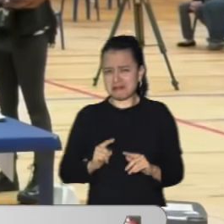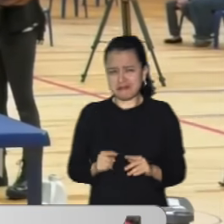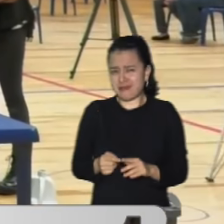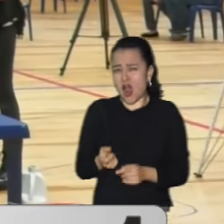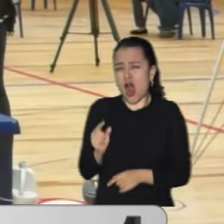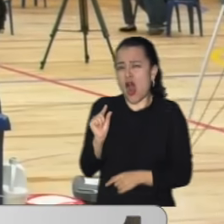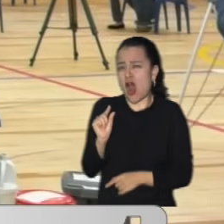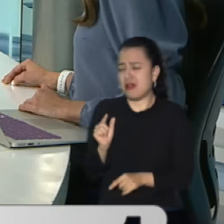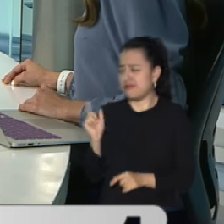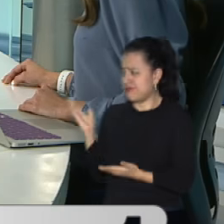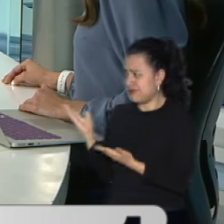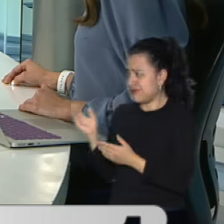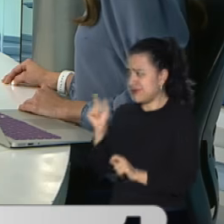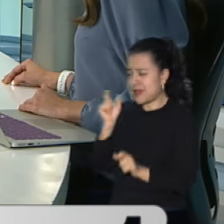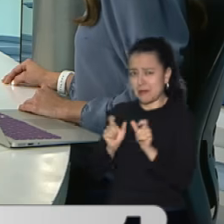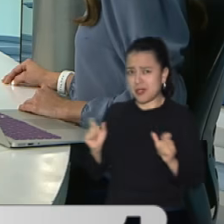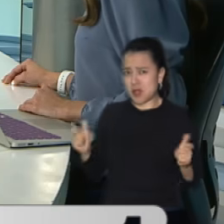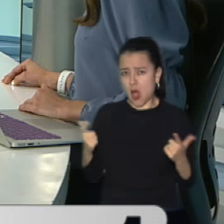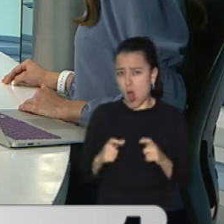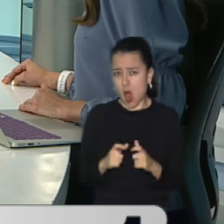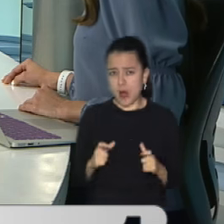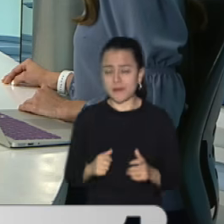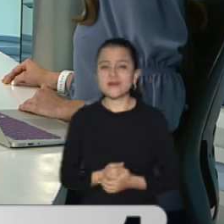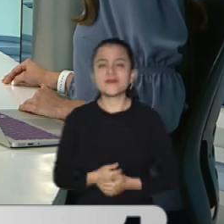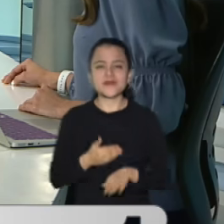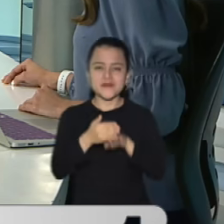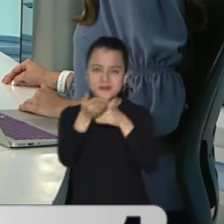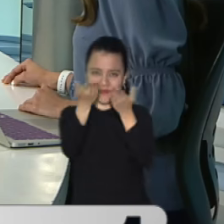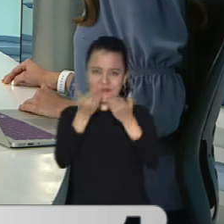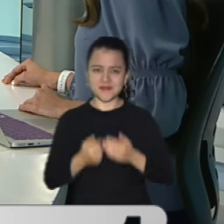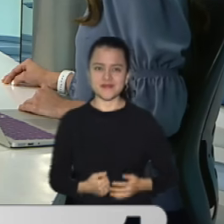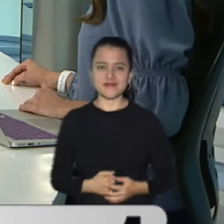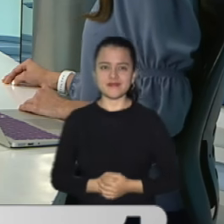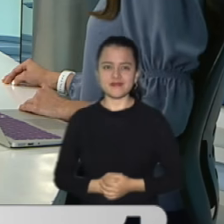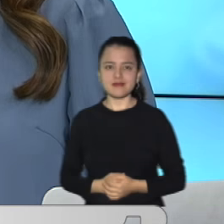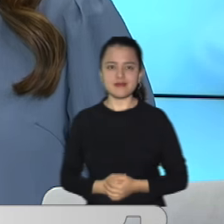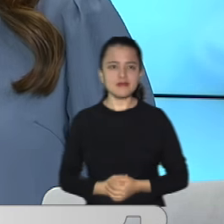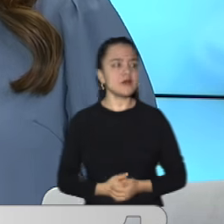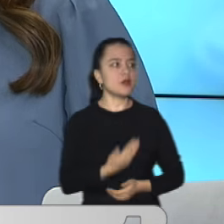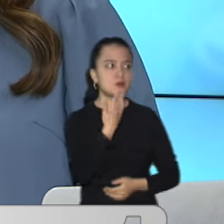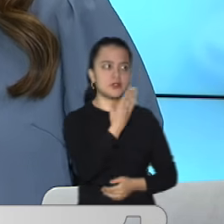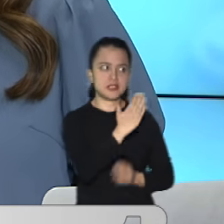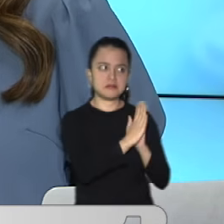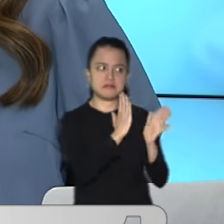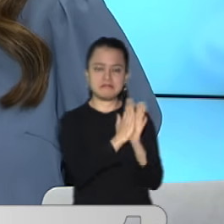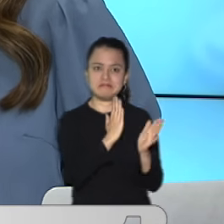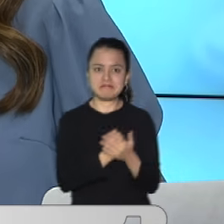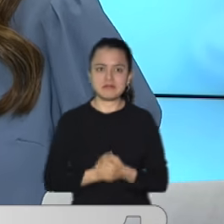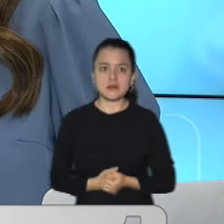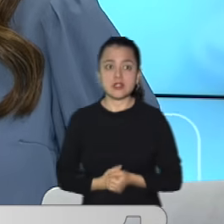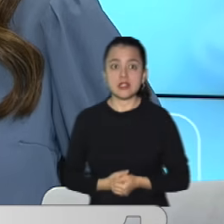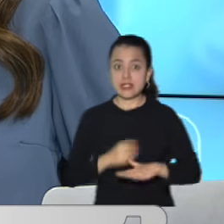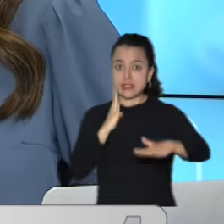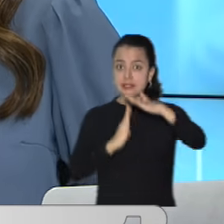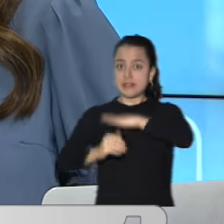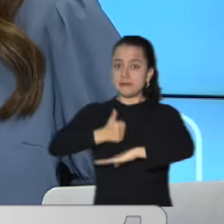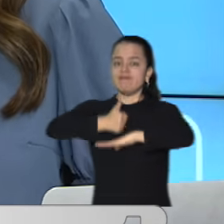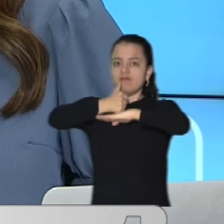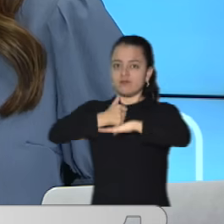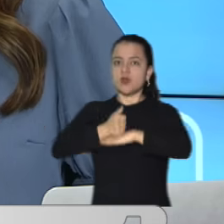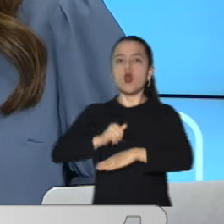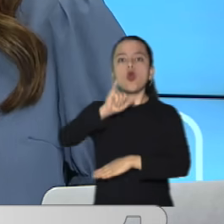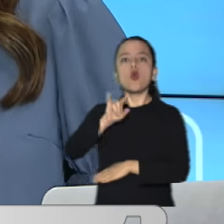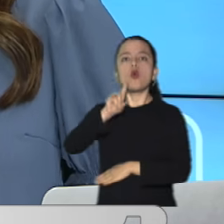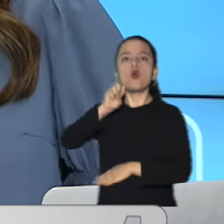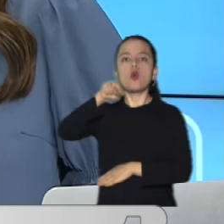detalles de esta noticia sobre las 12 del mediodía. Continúa usted con más en estudio. Así es, Luisa, muchísimas gracias. Y el director de Migración Colombia, Juan